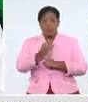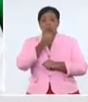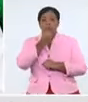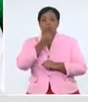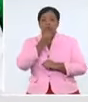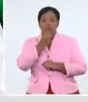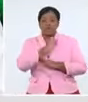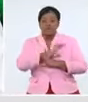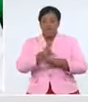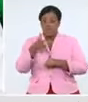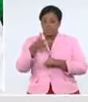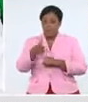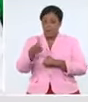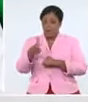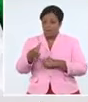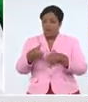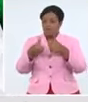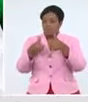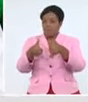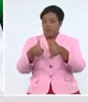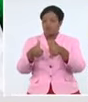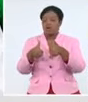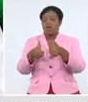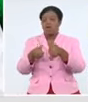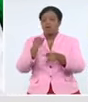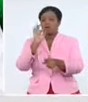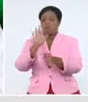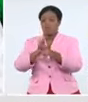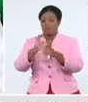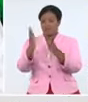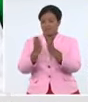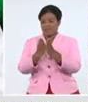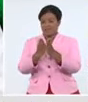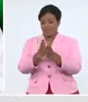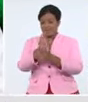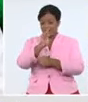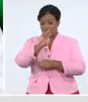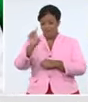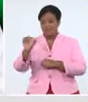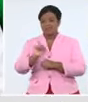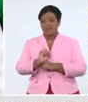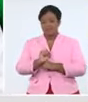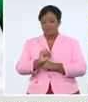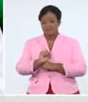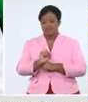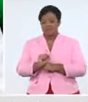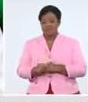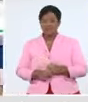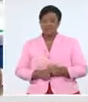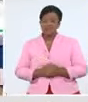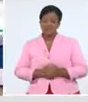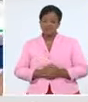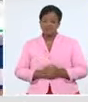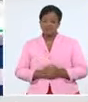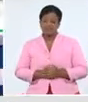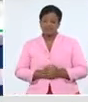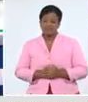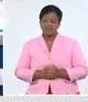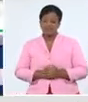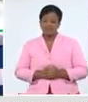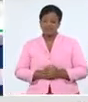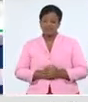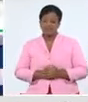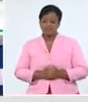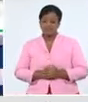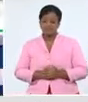en condiciones de poder reiniciarse la etapa presencial del curso escolar. Vacunación anti-COVID, que es un